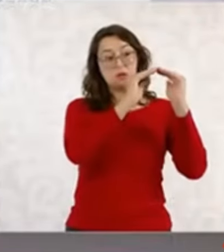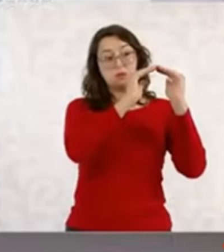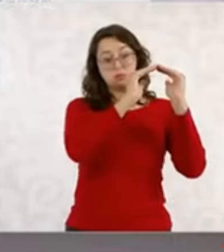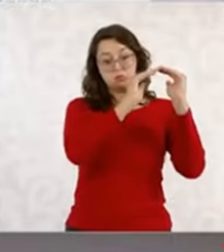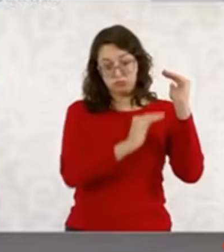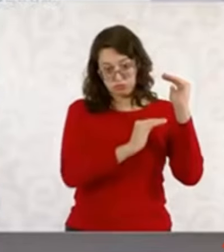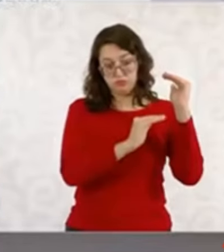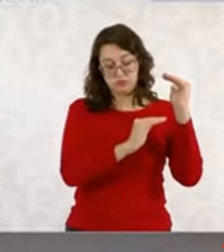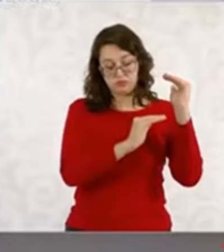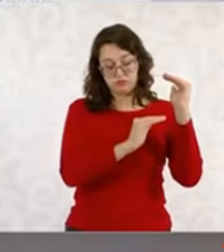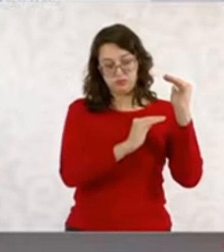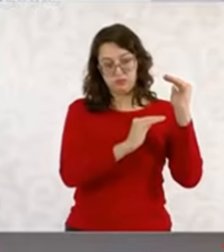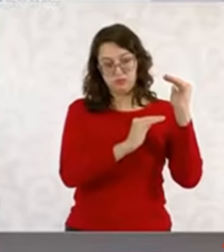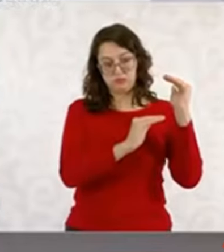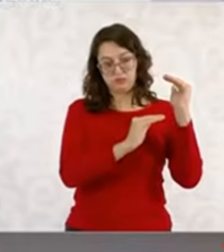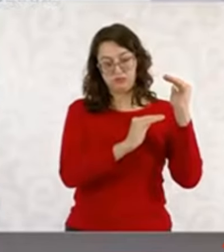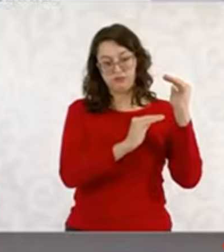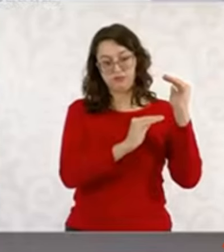porque